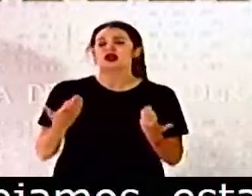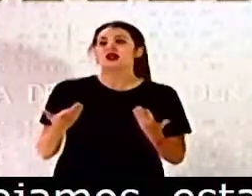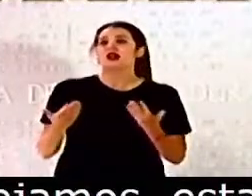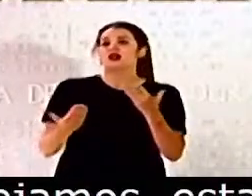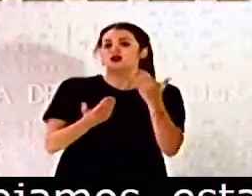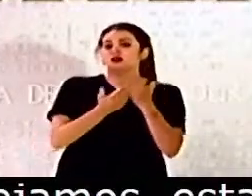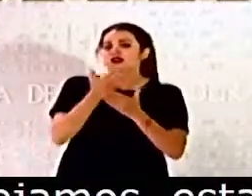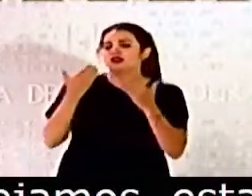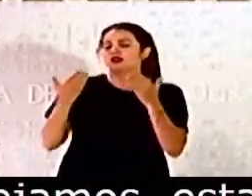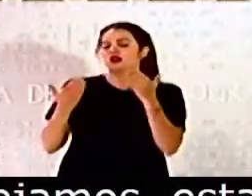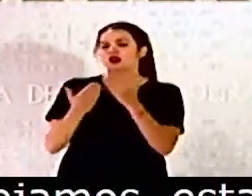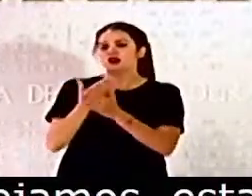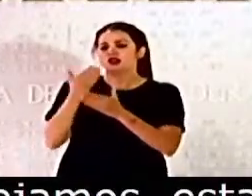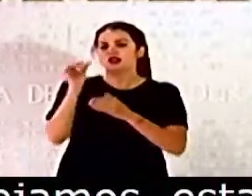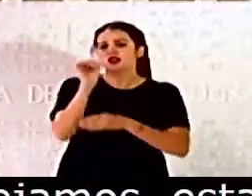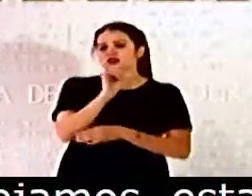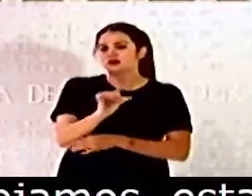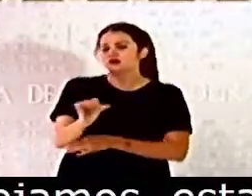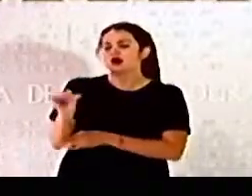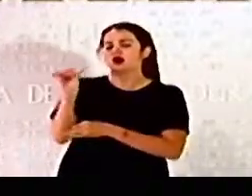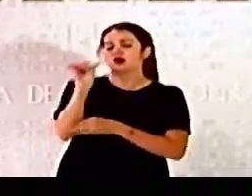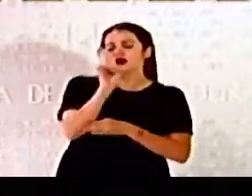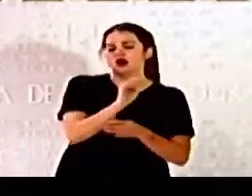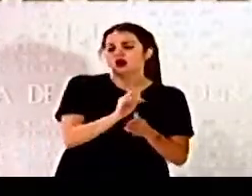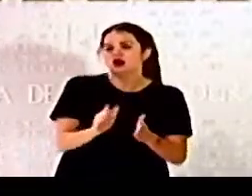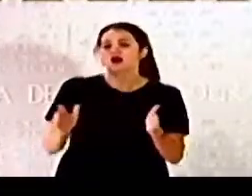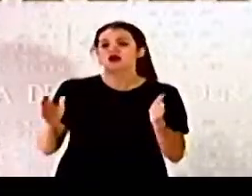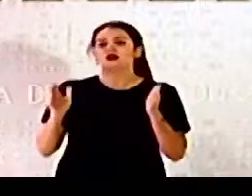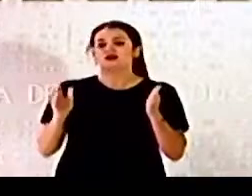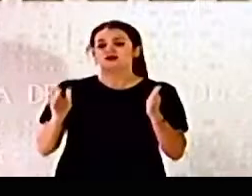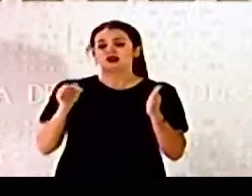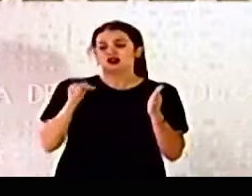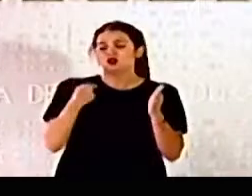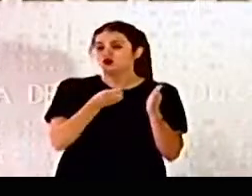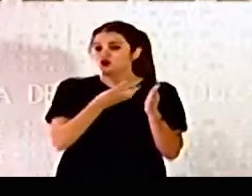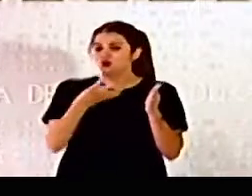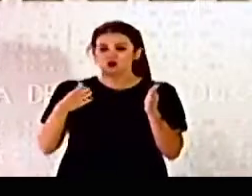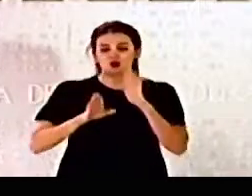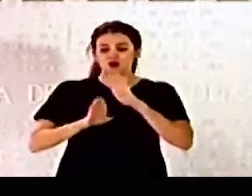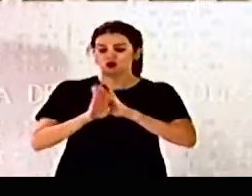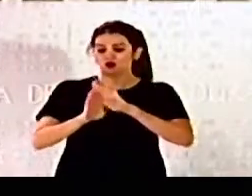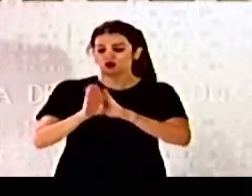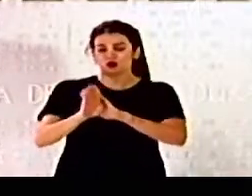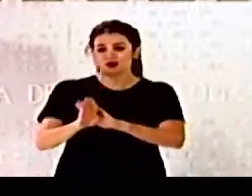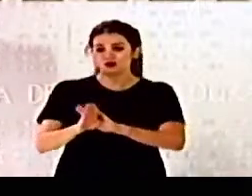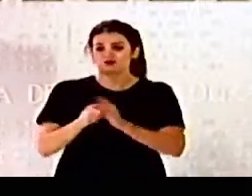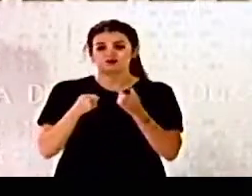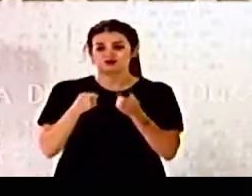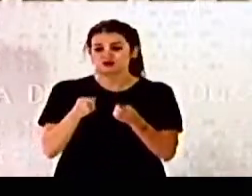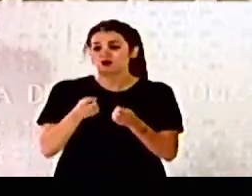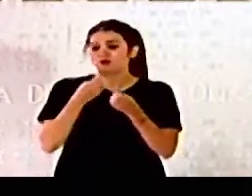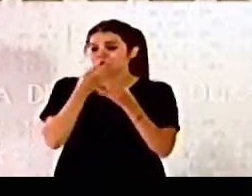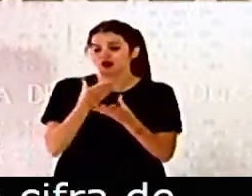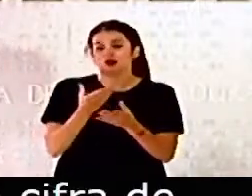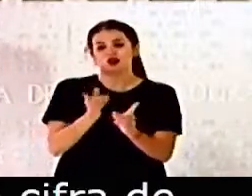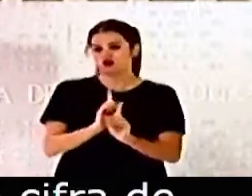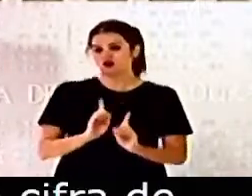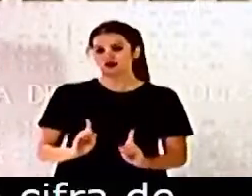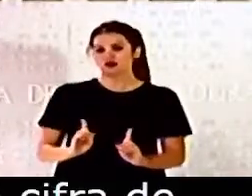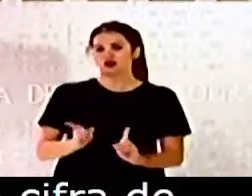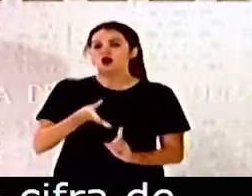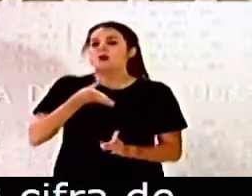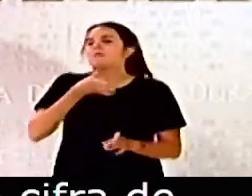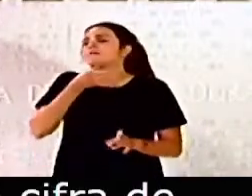días y semanas una cifra de incidencia de estos niveles no nos puede parecer bien. ¿Por qué? Porque